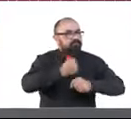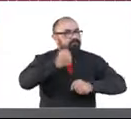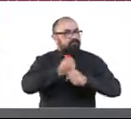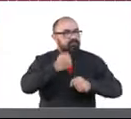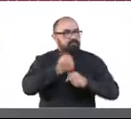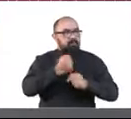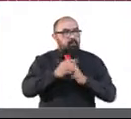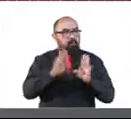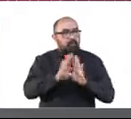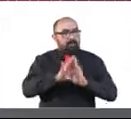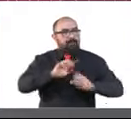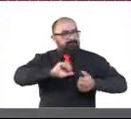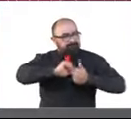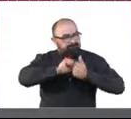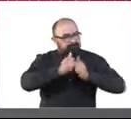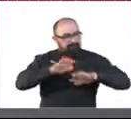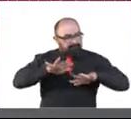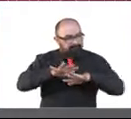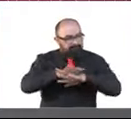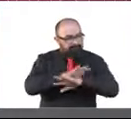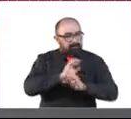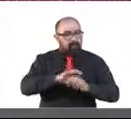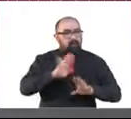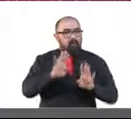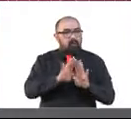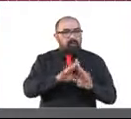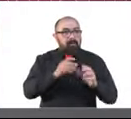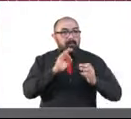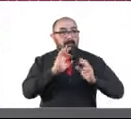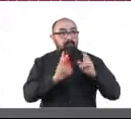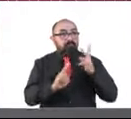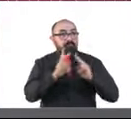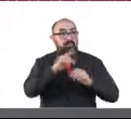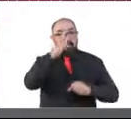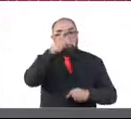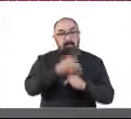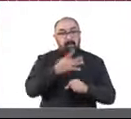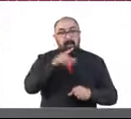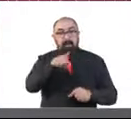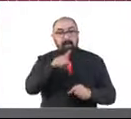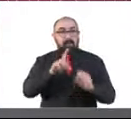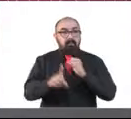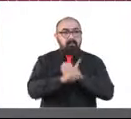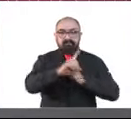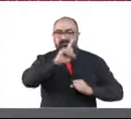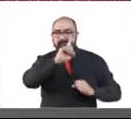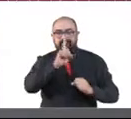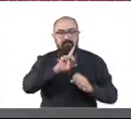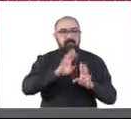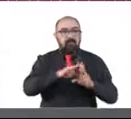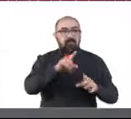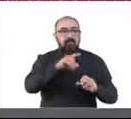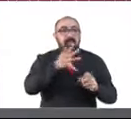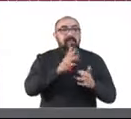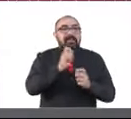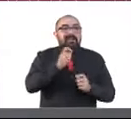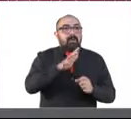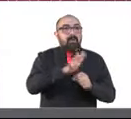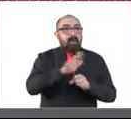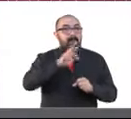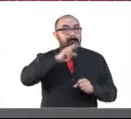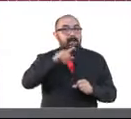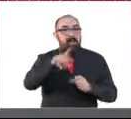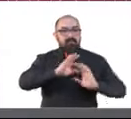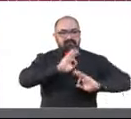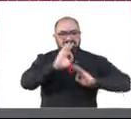que la agricultura no es parte del problema, la agricultura es parte de la solución y hay